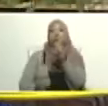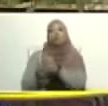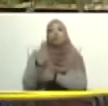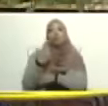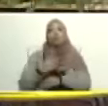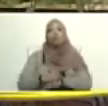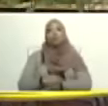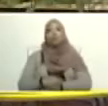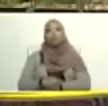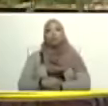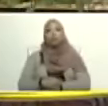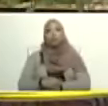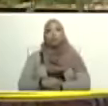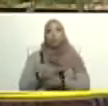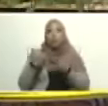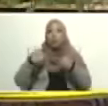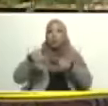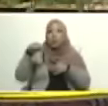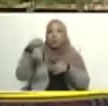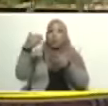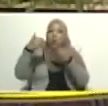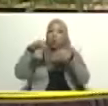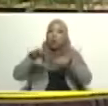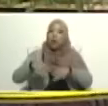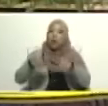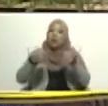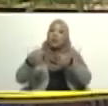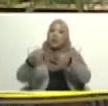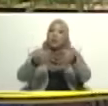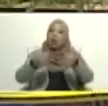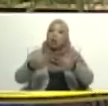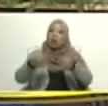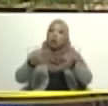pasado, es prácticamente un suicidio económico,